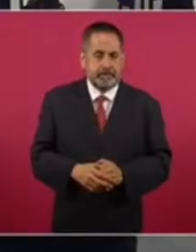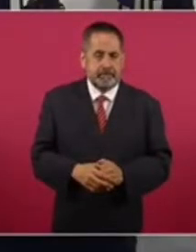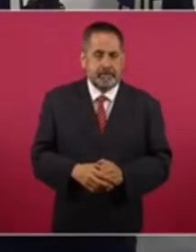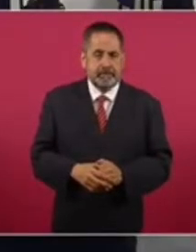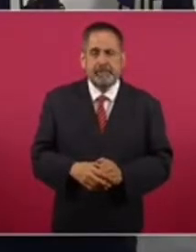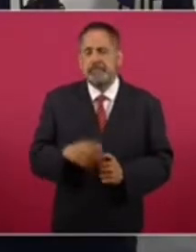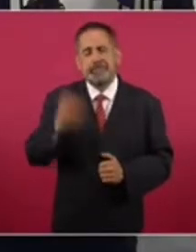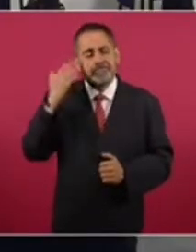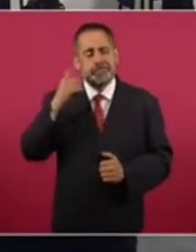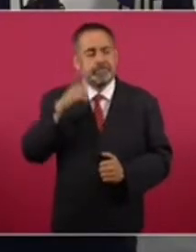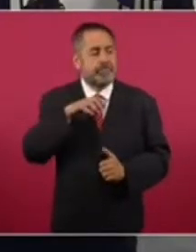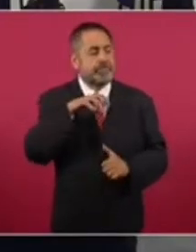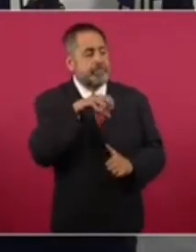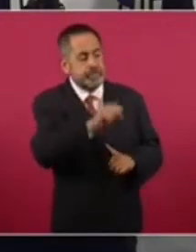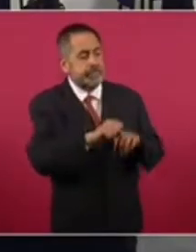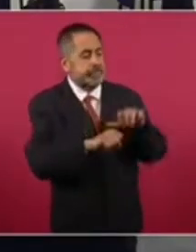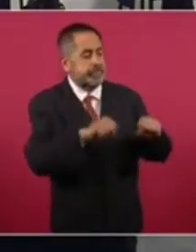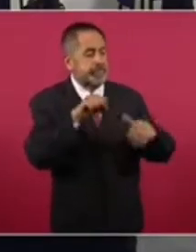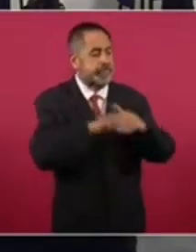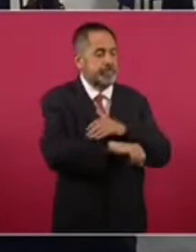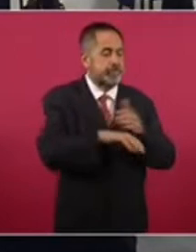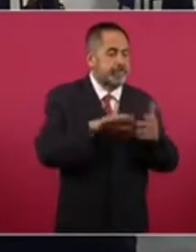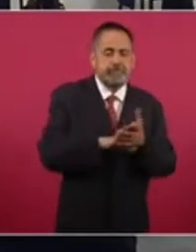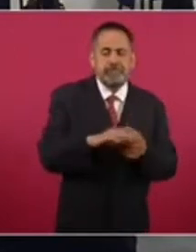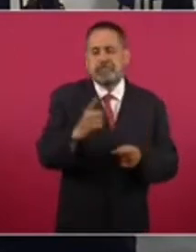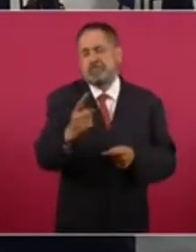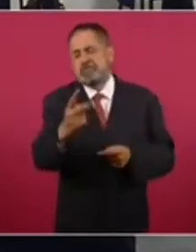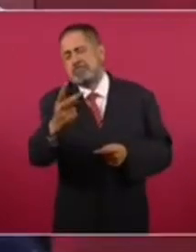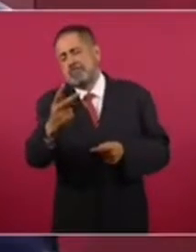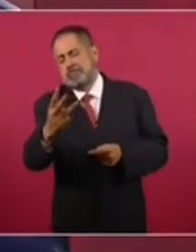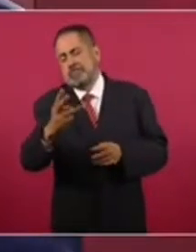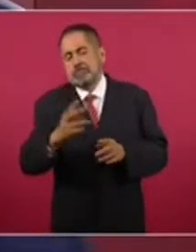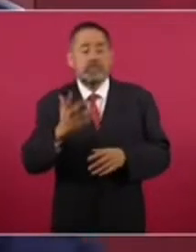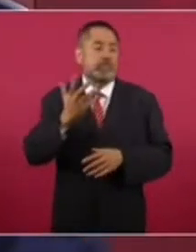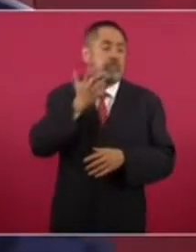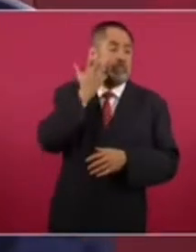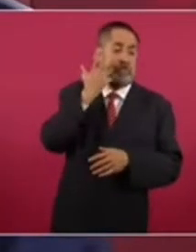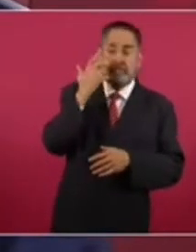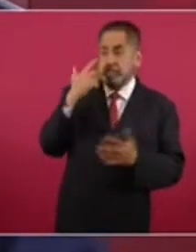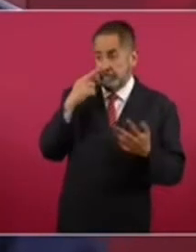agarraron a dos o tres, y así lo han hecho siempre, o así lo hacían,